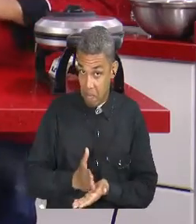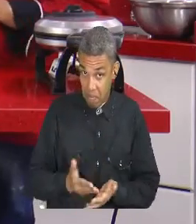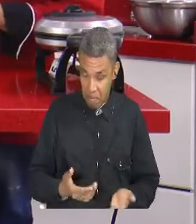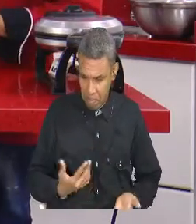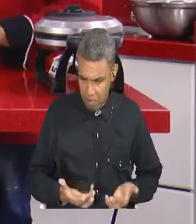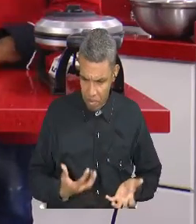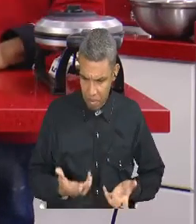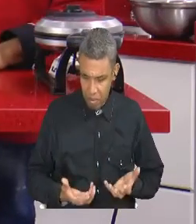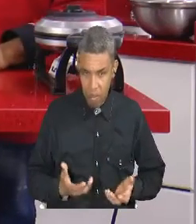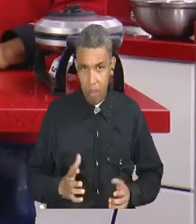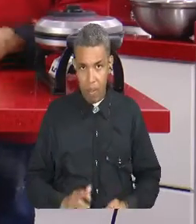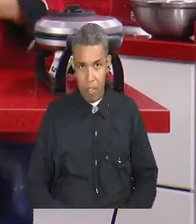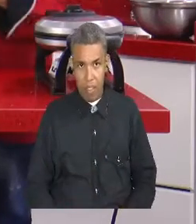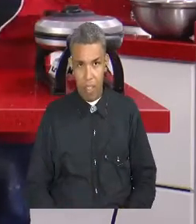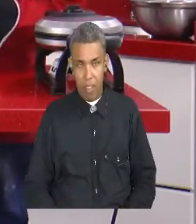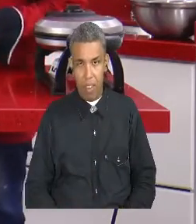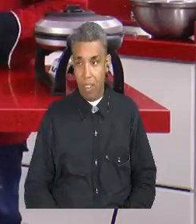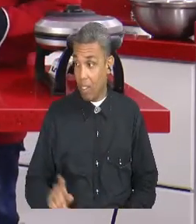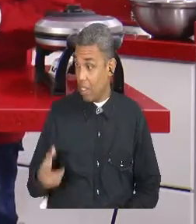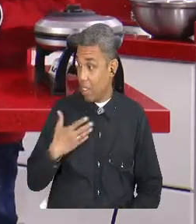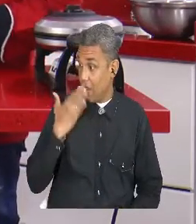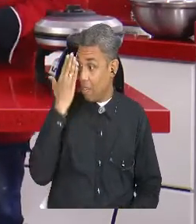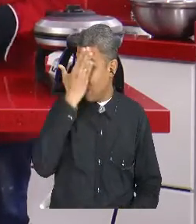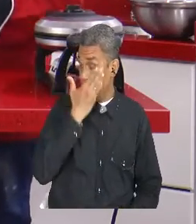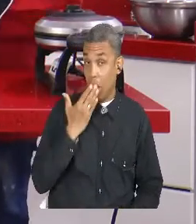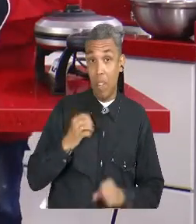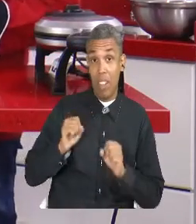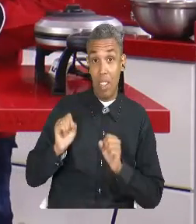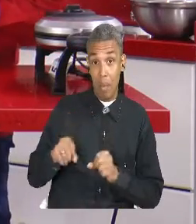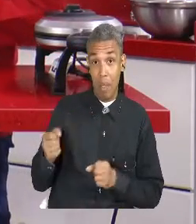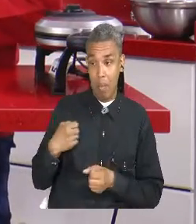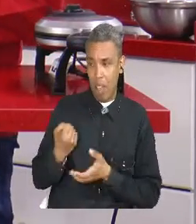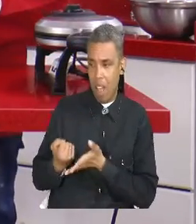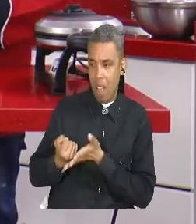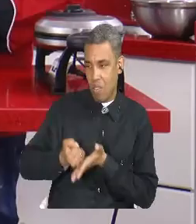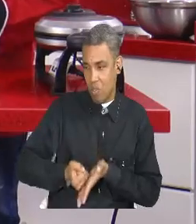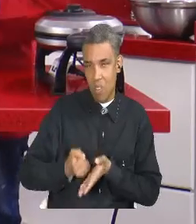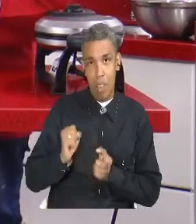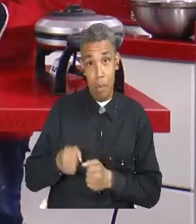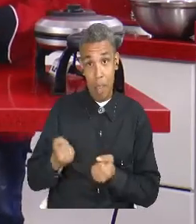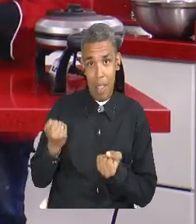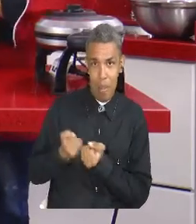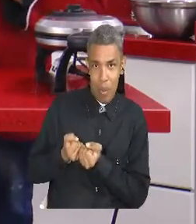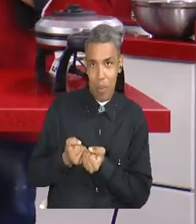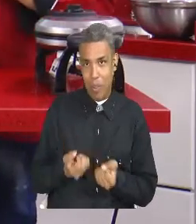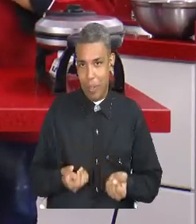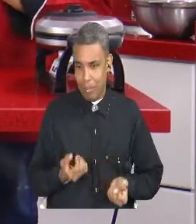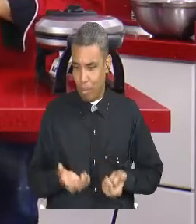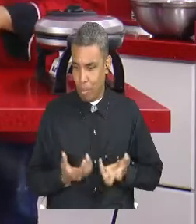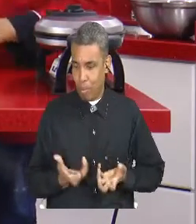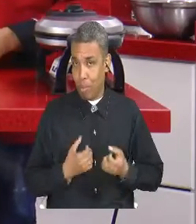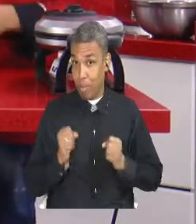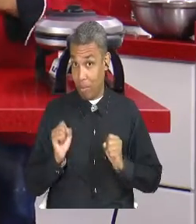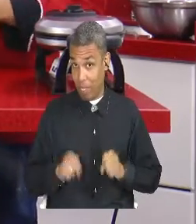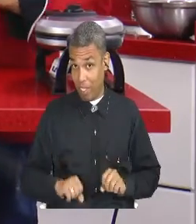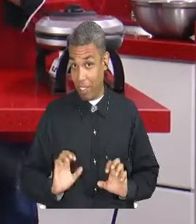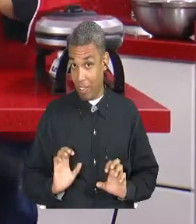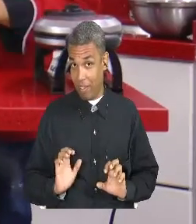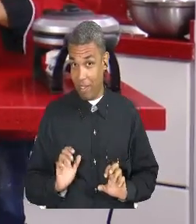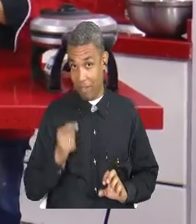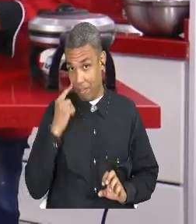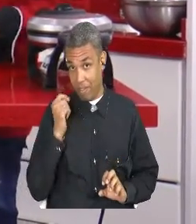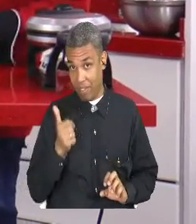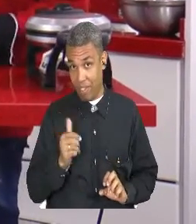Jenny, pues vamos a ponerle una prueba a Jenny también, que ella nos vaya colaborando. Hoy va a ser nuestra mano derecha en la cocina. Ajá, ¿sí? Ayudar, entonces, ajá. por